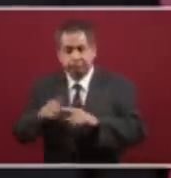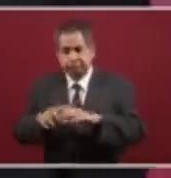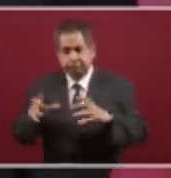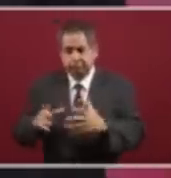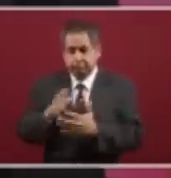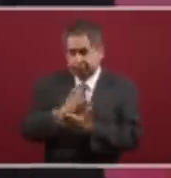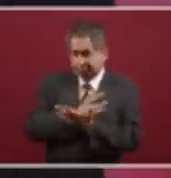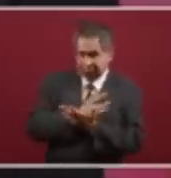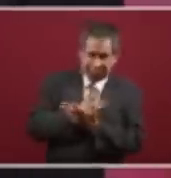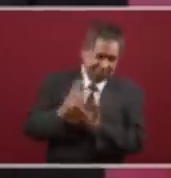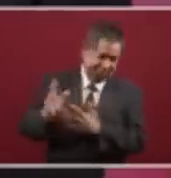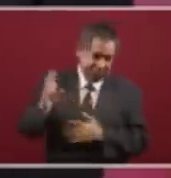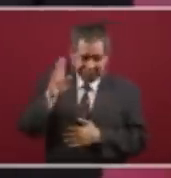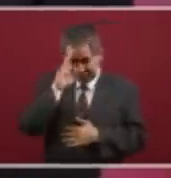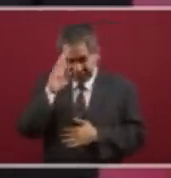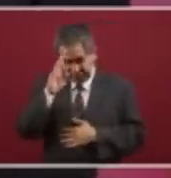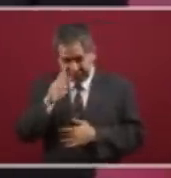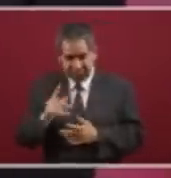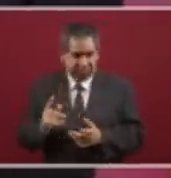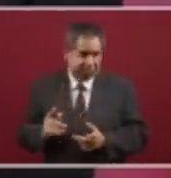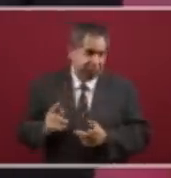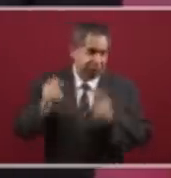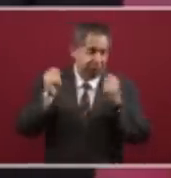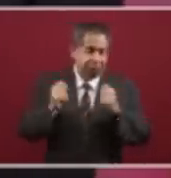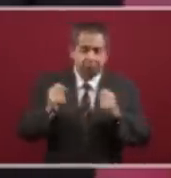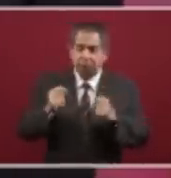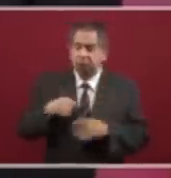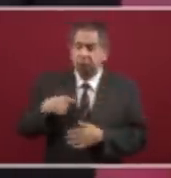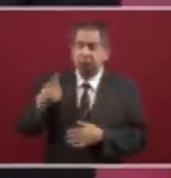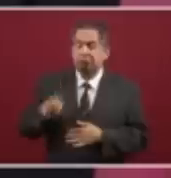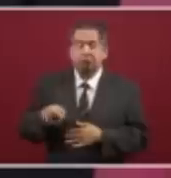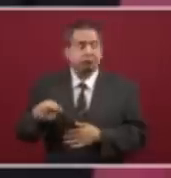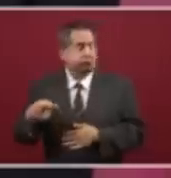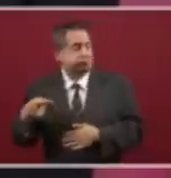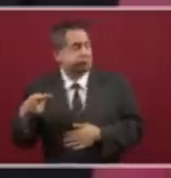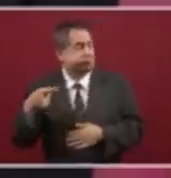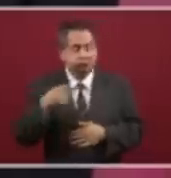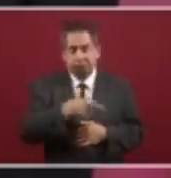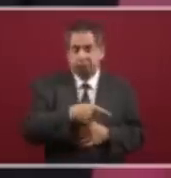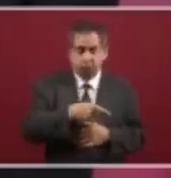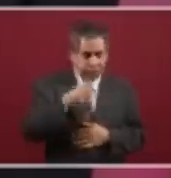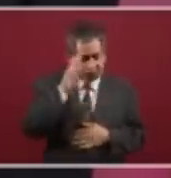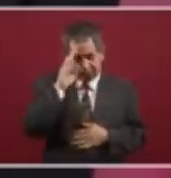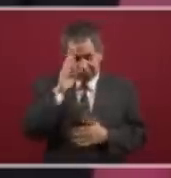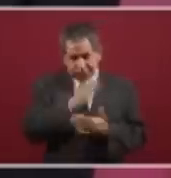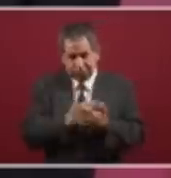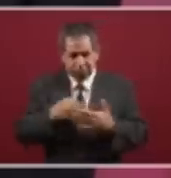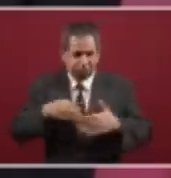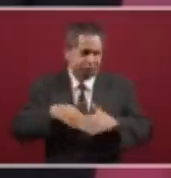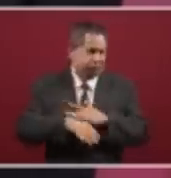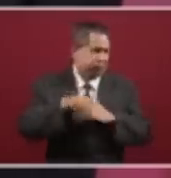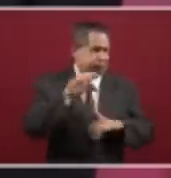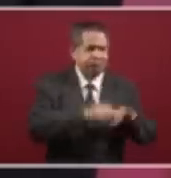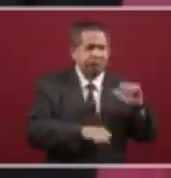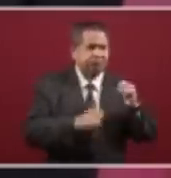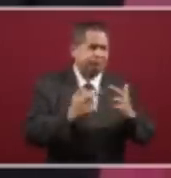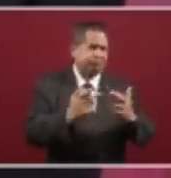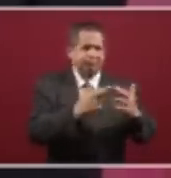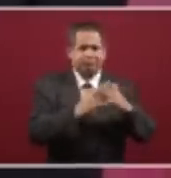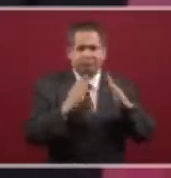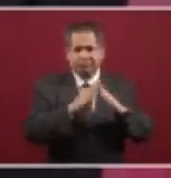exceso de violencia y fuerza policial desmedida saquearon y destruyeron las